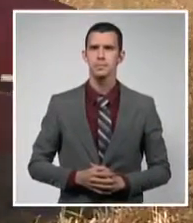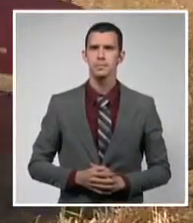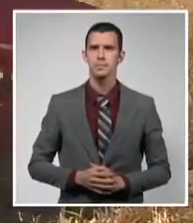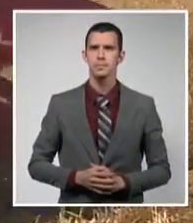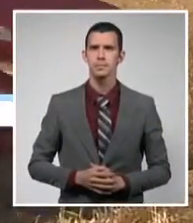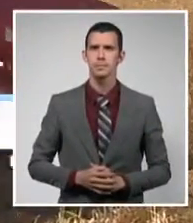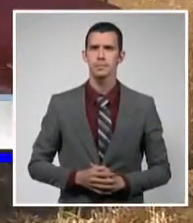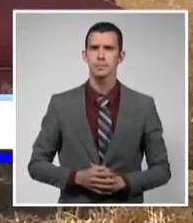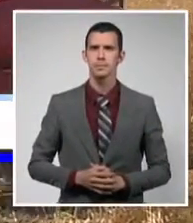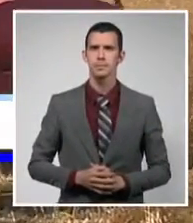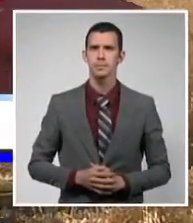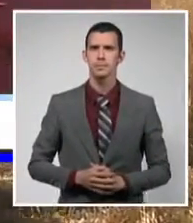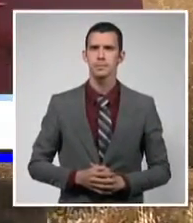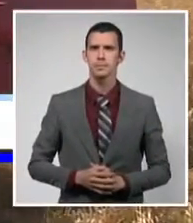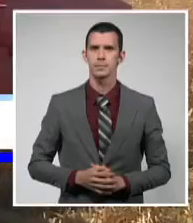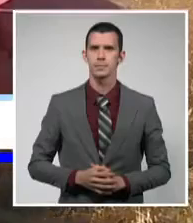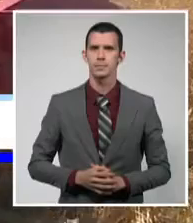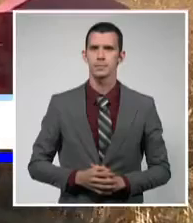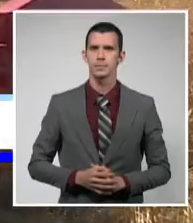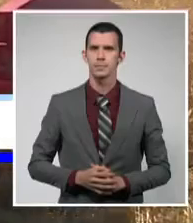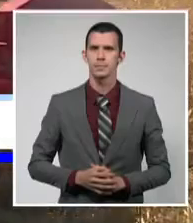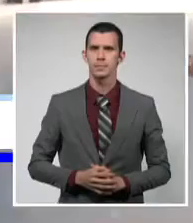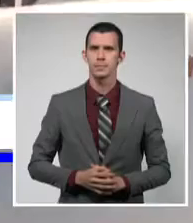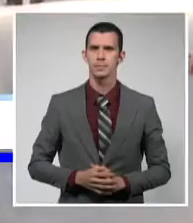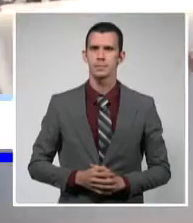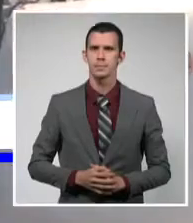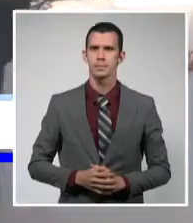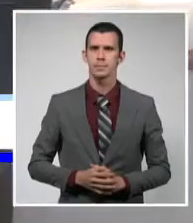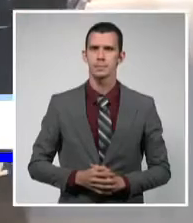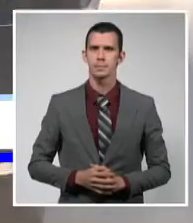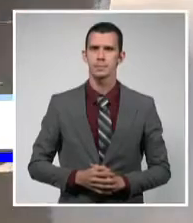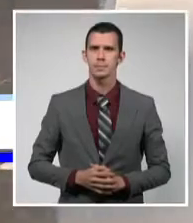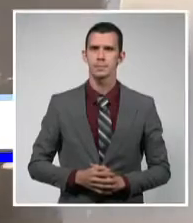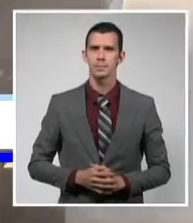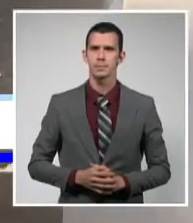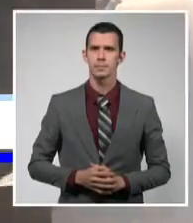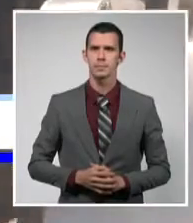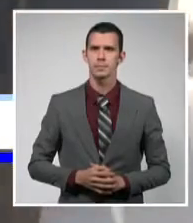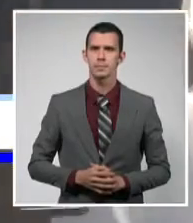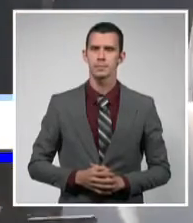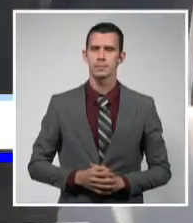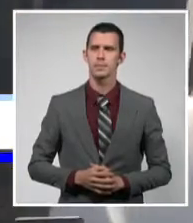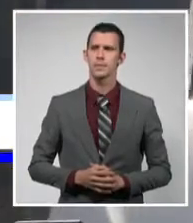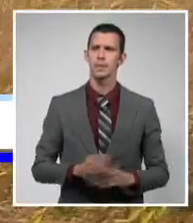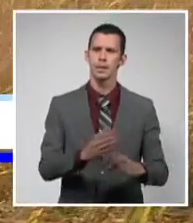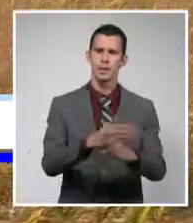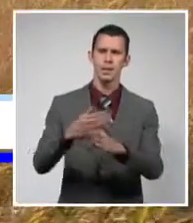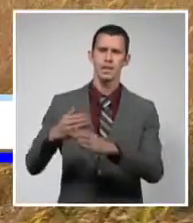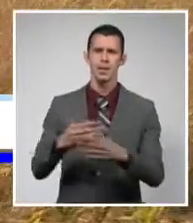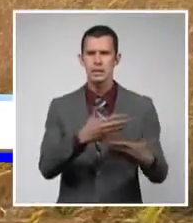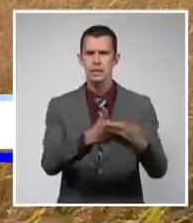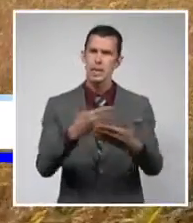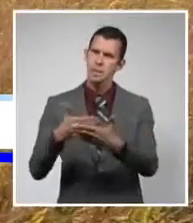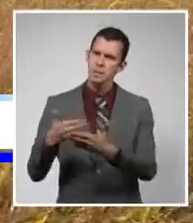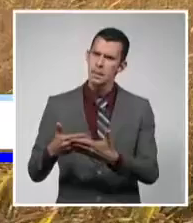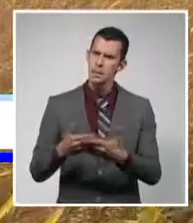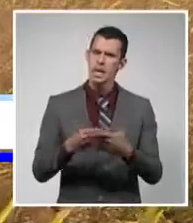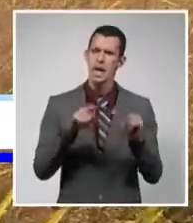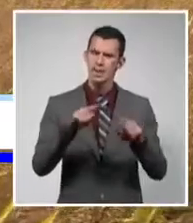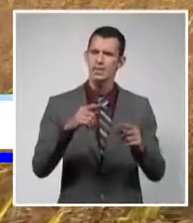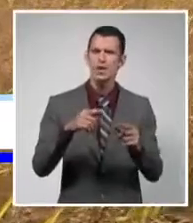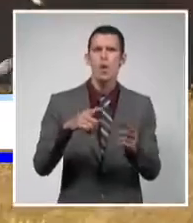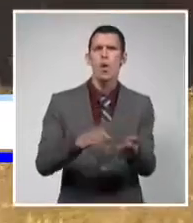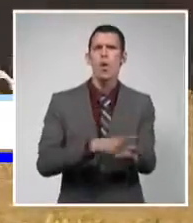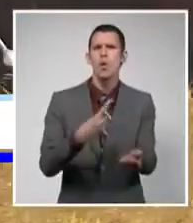Las empresas, unidades productoras y campesinos buscan alternativas que permitan lograr mayores niveles de cosecha de